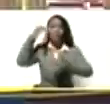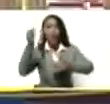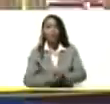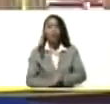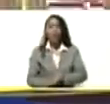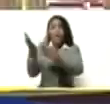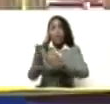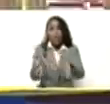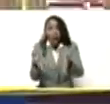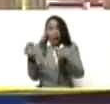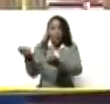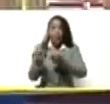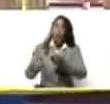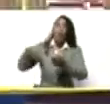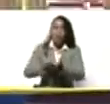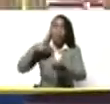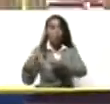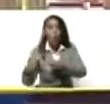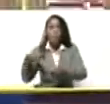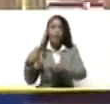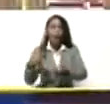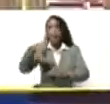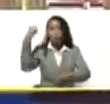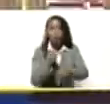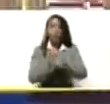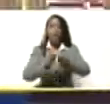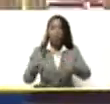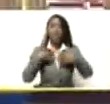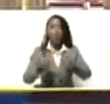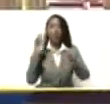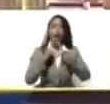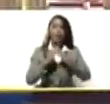comportamiento de pandemias en otras épocas históricas